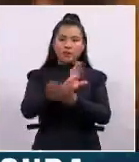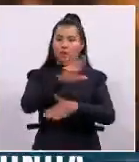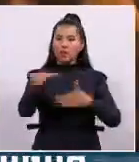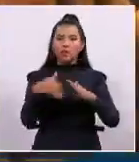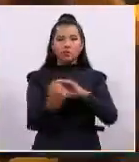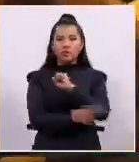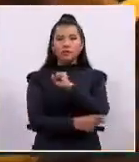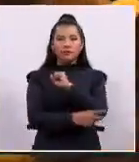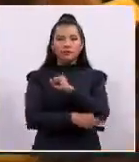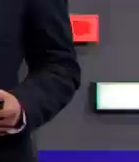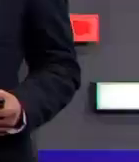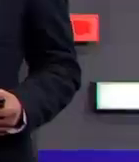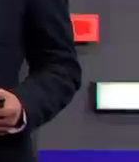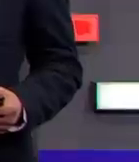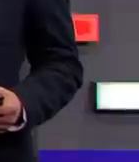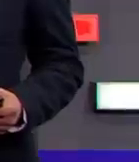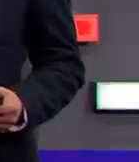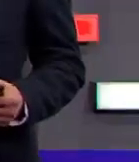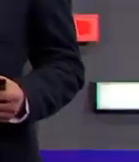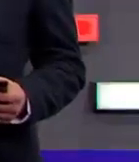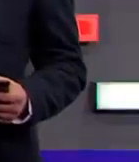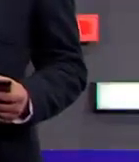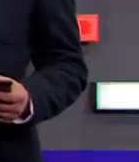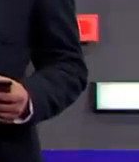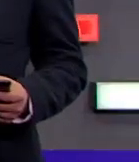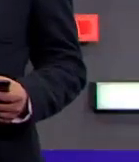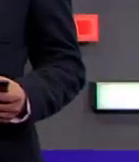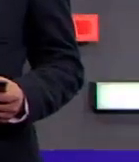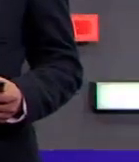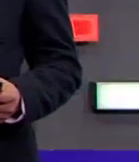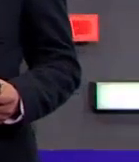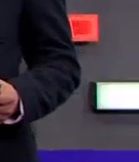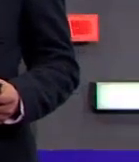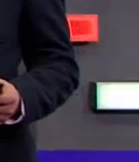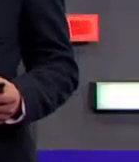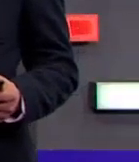país. Y el presidente Luis Arce cuestiona el modelo económico que...